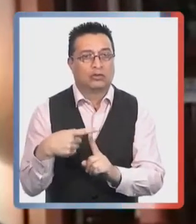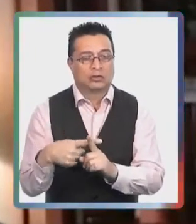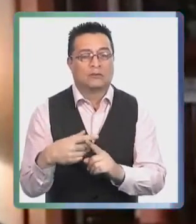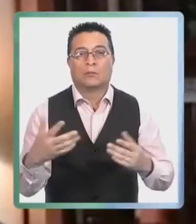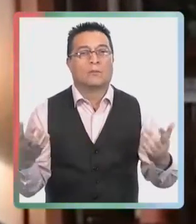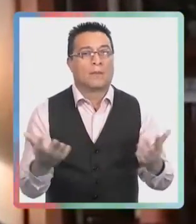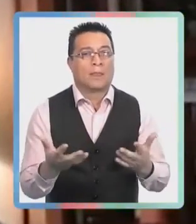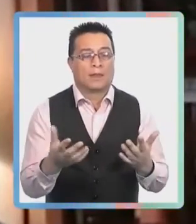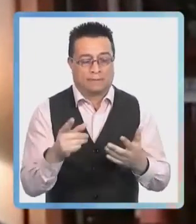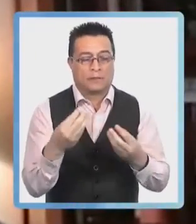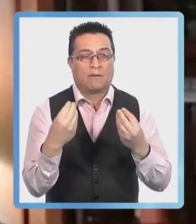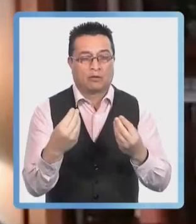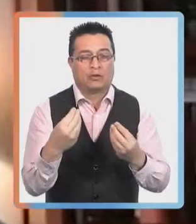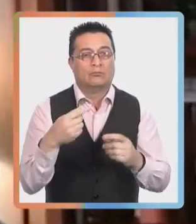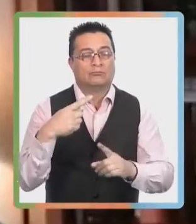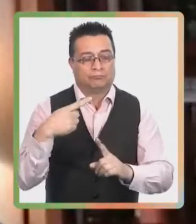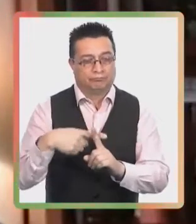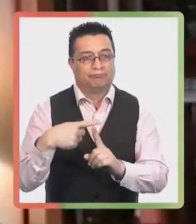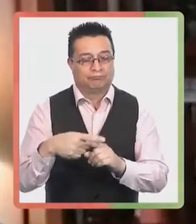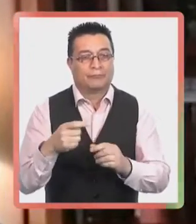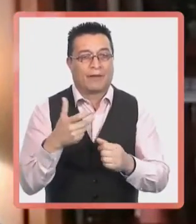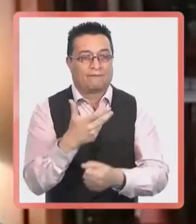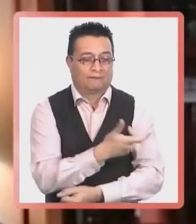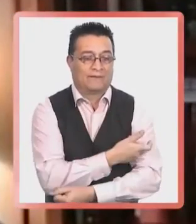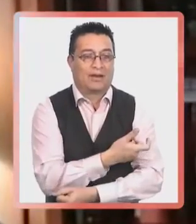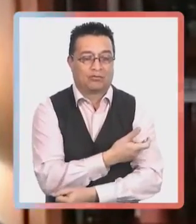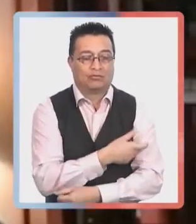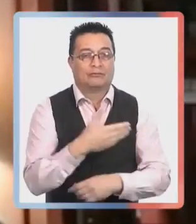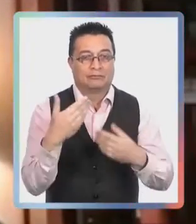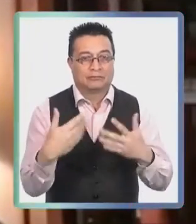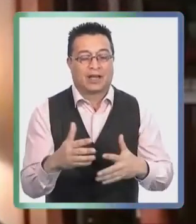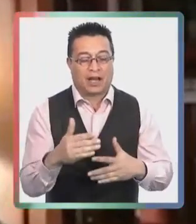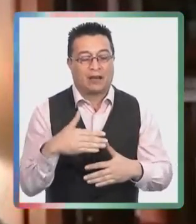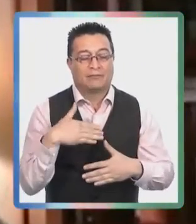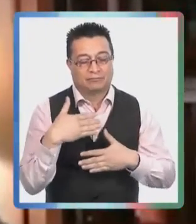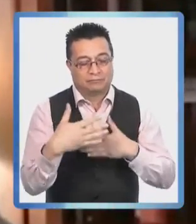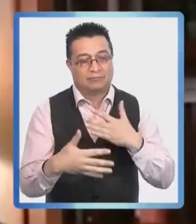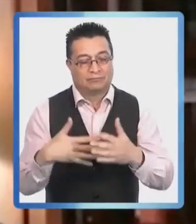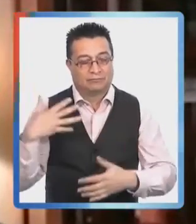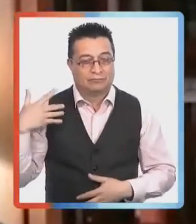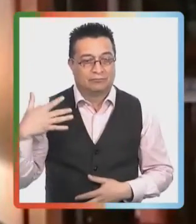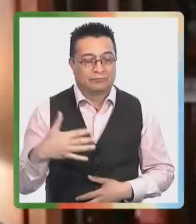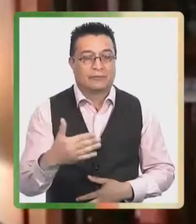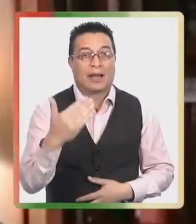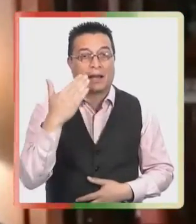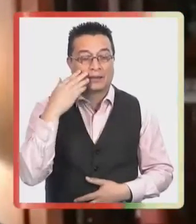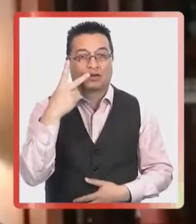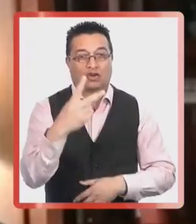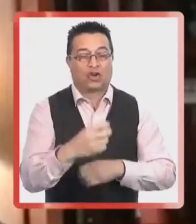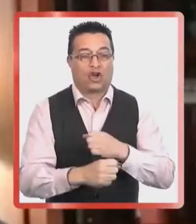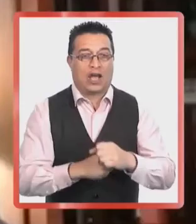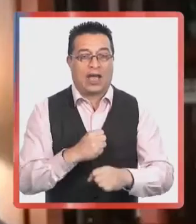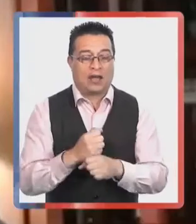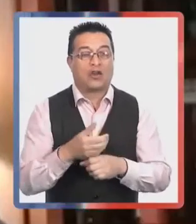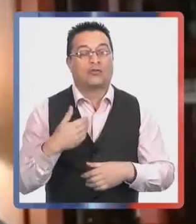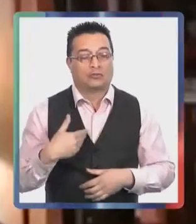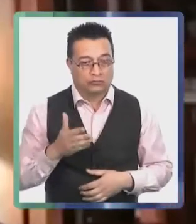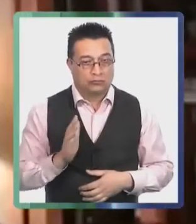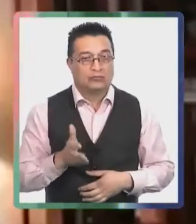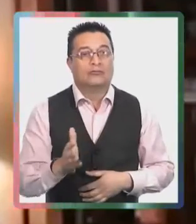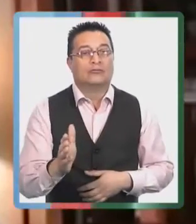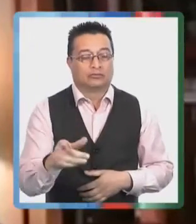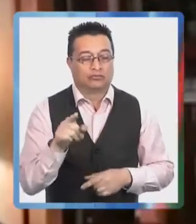positivamente por la exitosa campaña de vacunación que llevamos a cabo durante casi 2 años, o sea, y se